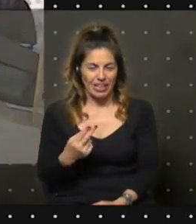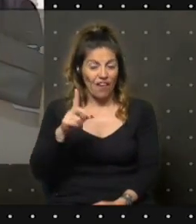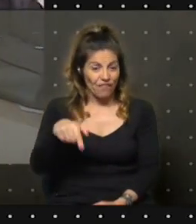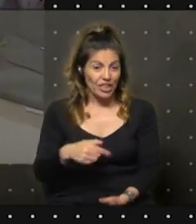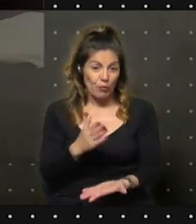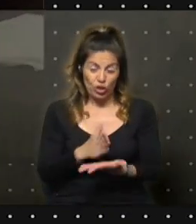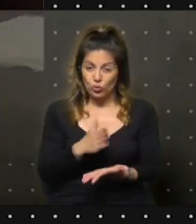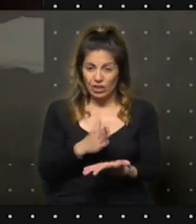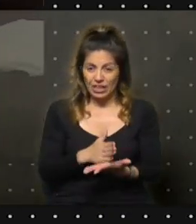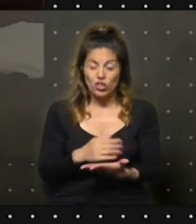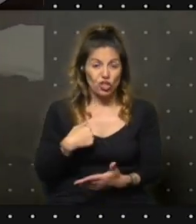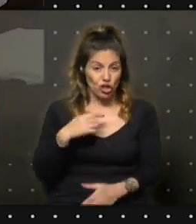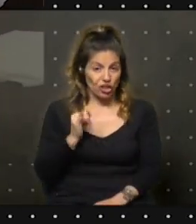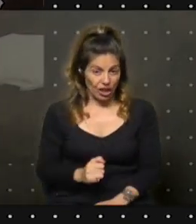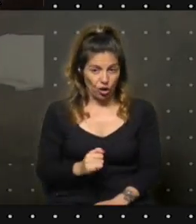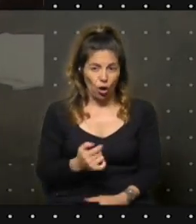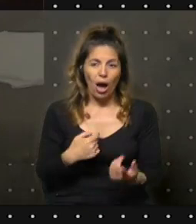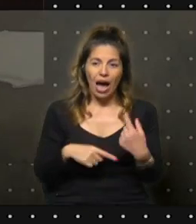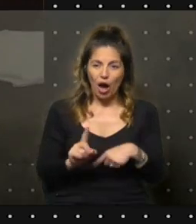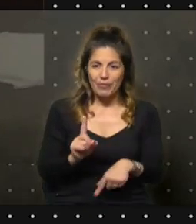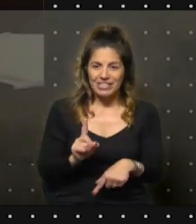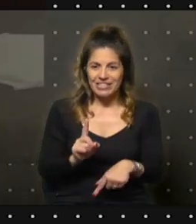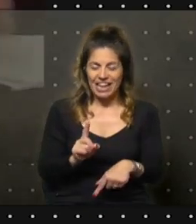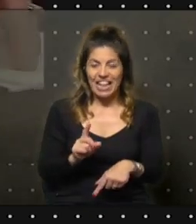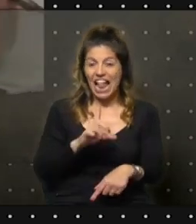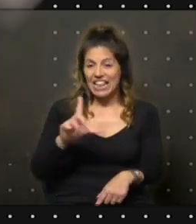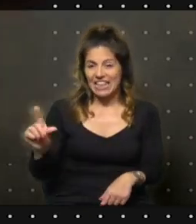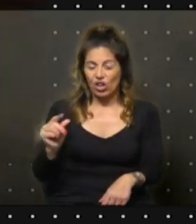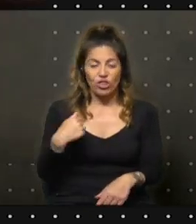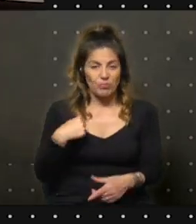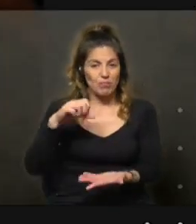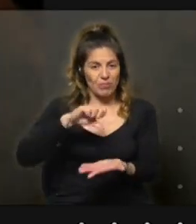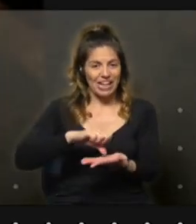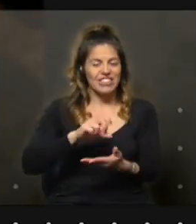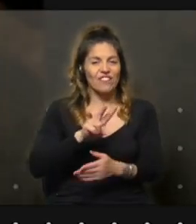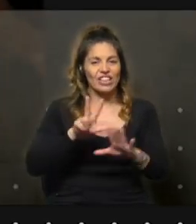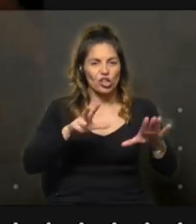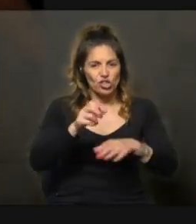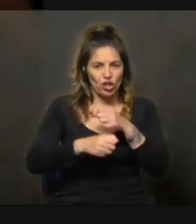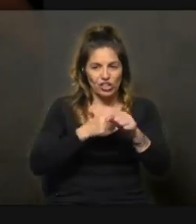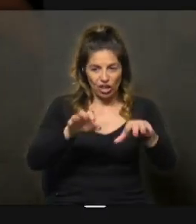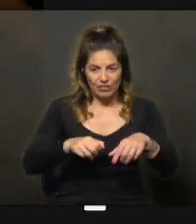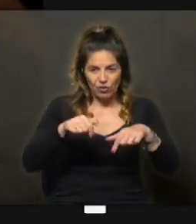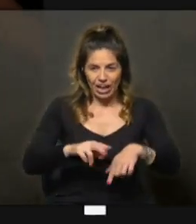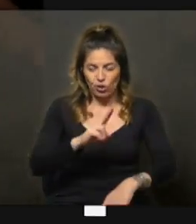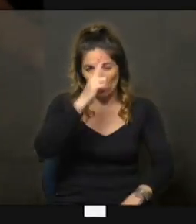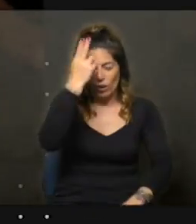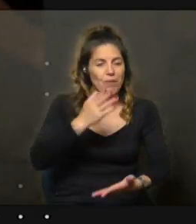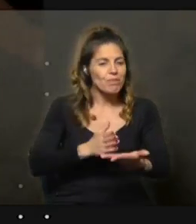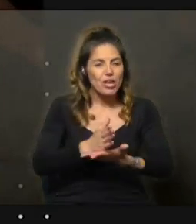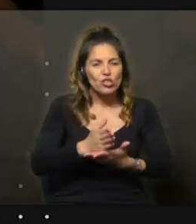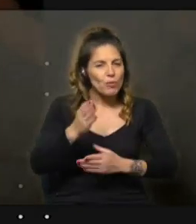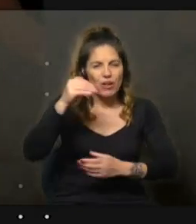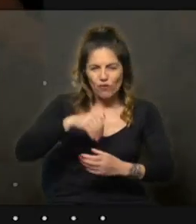derecho que tengo a pesar de estar este lejos de mi país hace 28 años que vivo acá en Uruguay pero siempre he